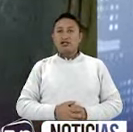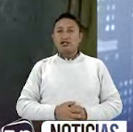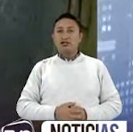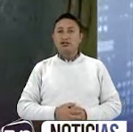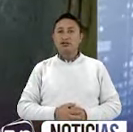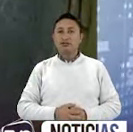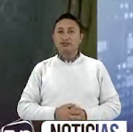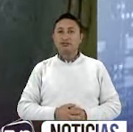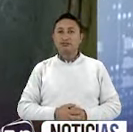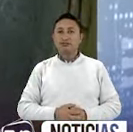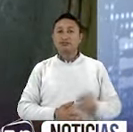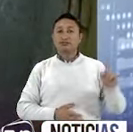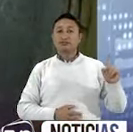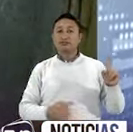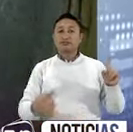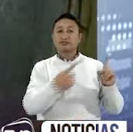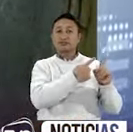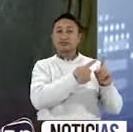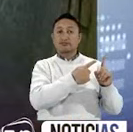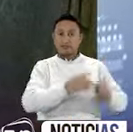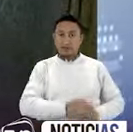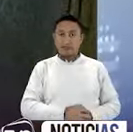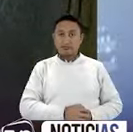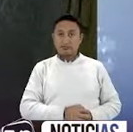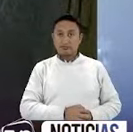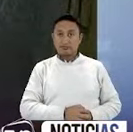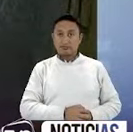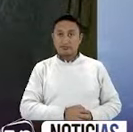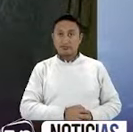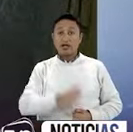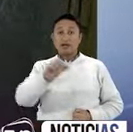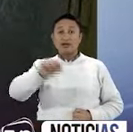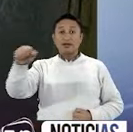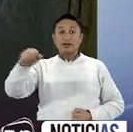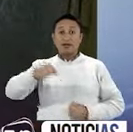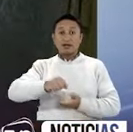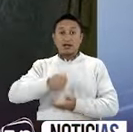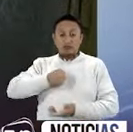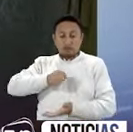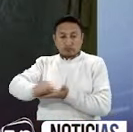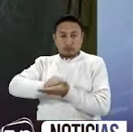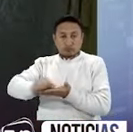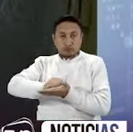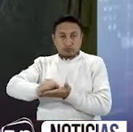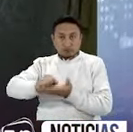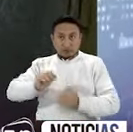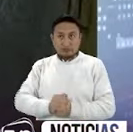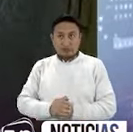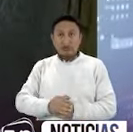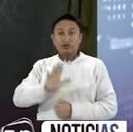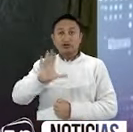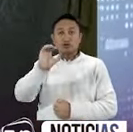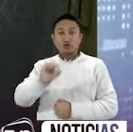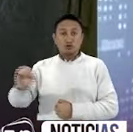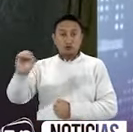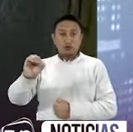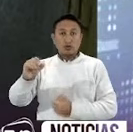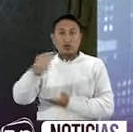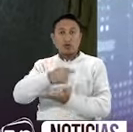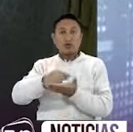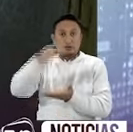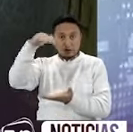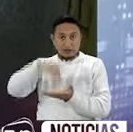Este ciudadano se bajó del vehículo para retirar una funda de ropa de una lavandería ubicada en la cooperativa 5 de Octubre del Guasmo